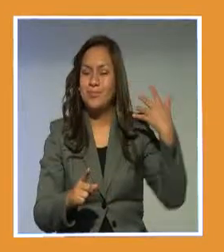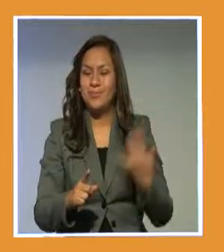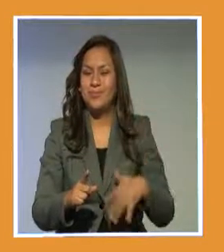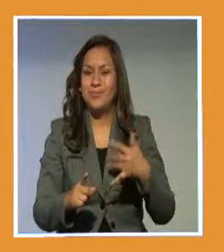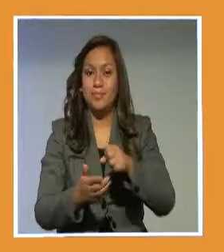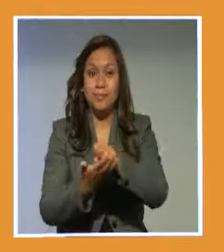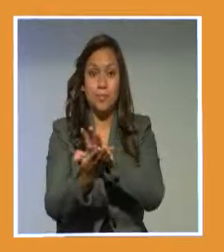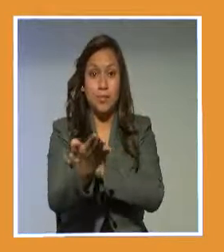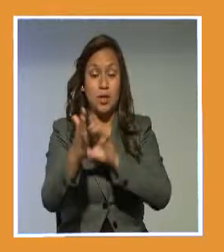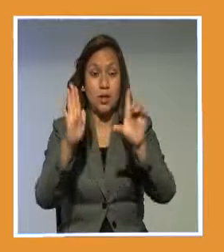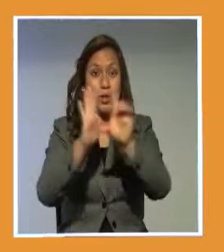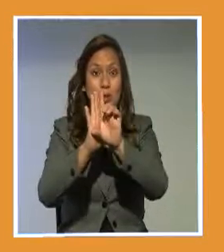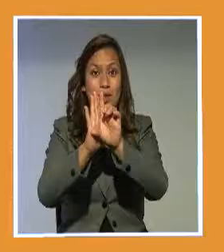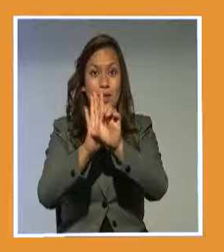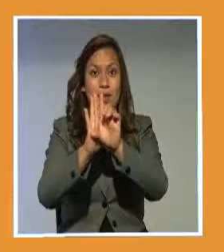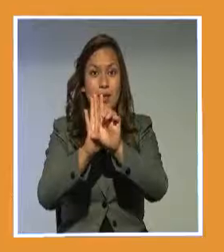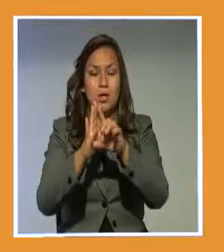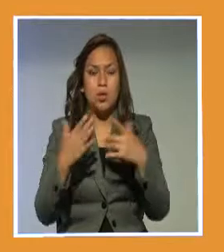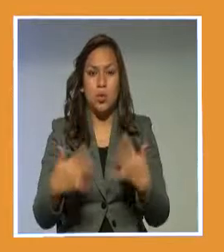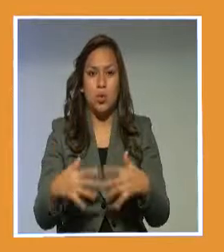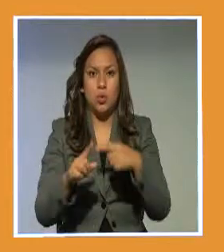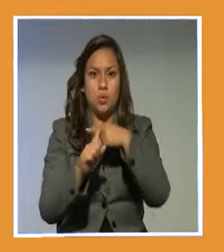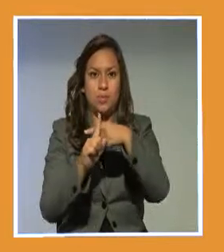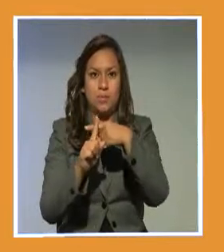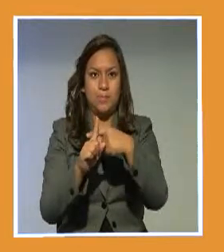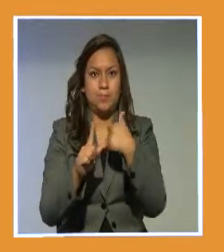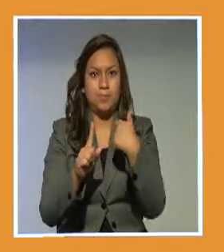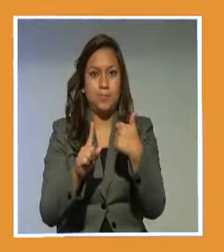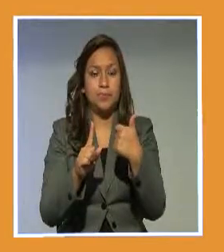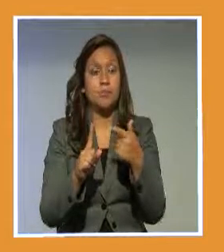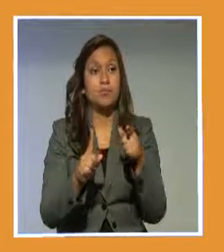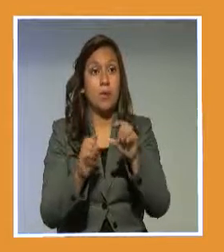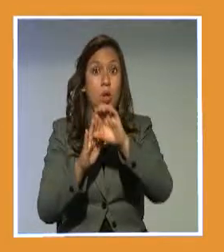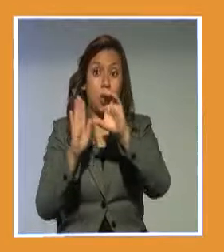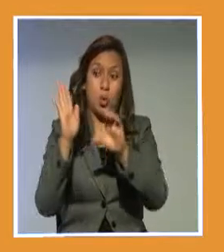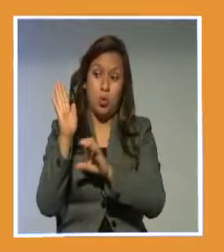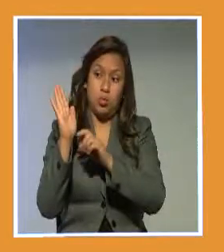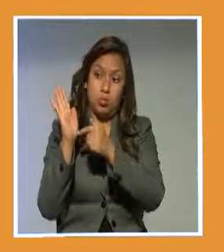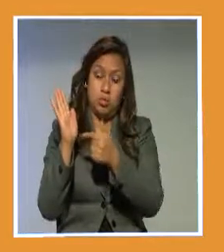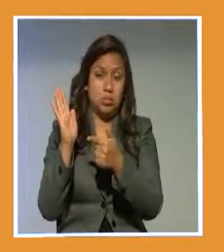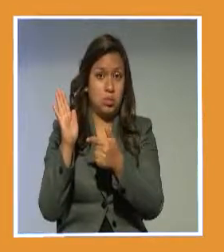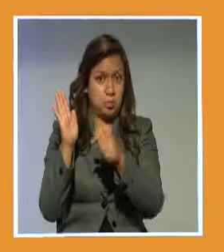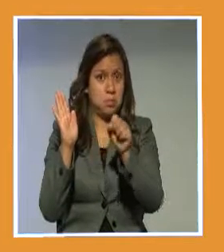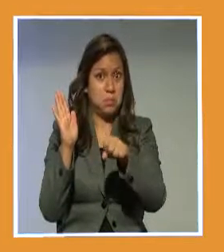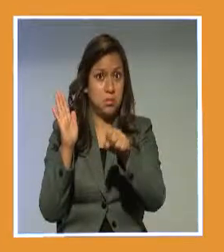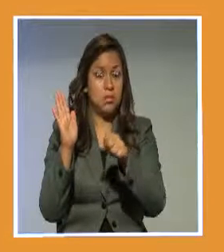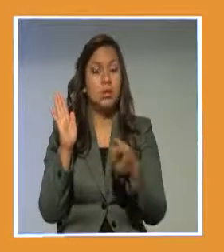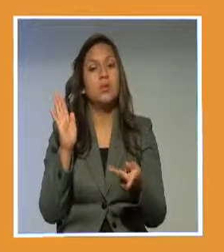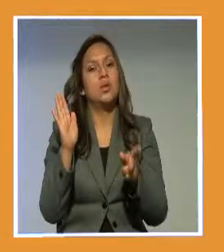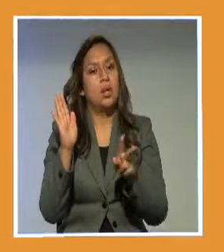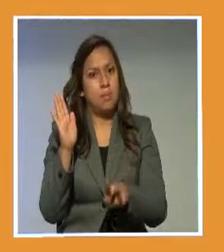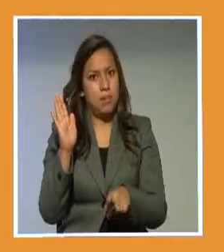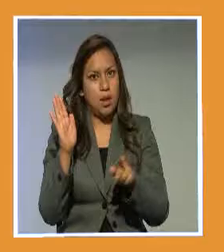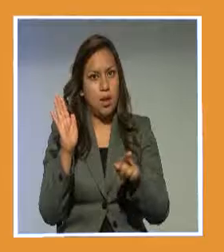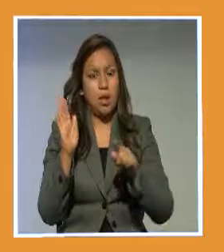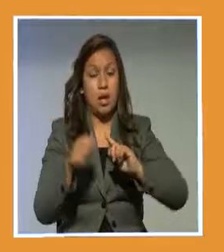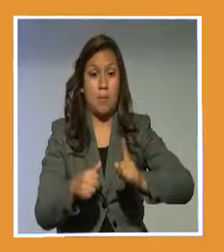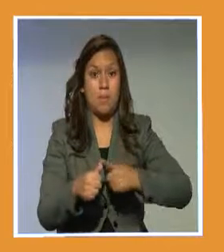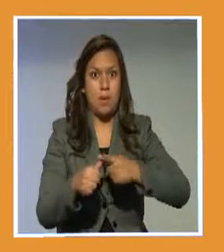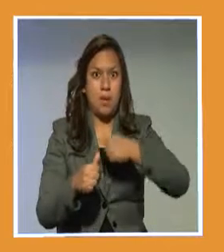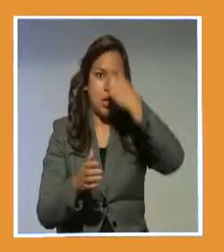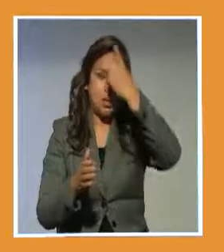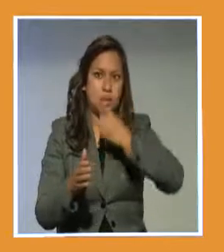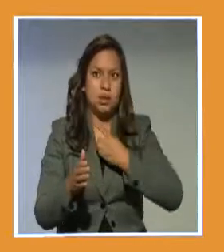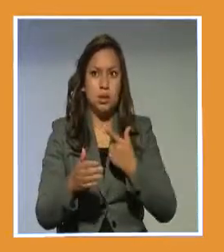era un proyecto de ley que no solamente fue determinado por la Constitución, sino que fue reafirmado cuando una de las primeras decisiones